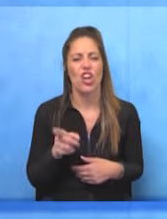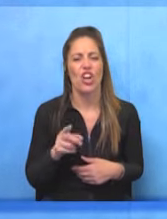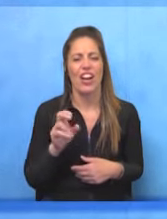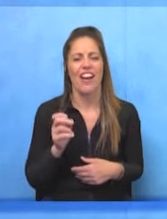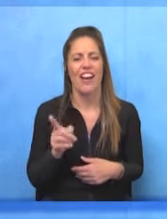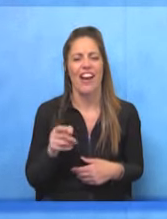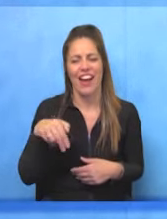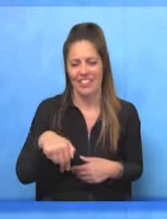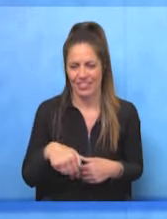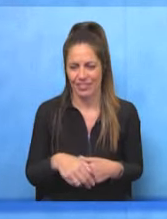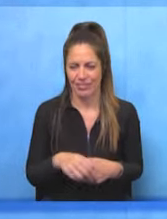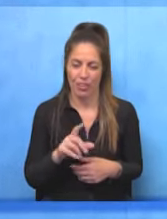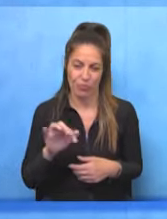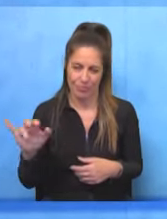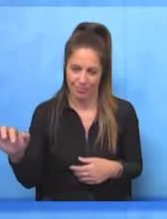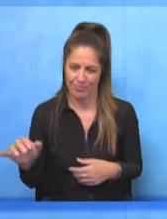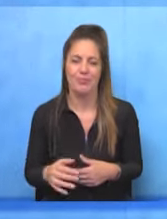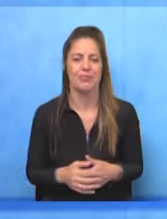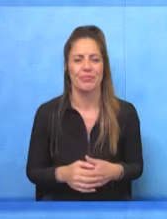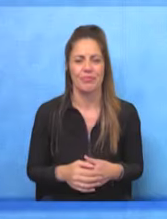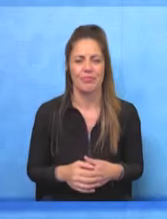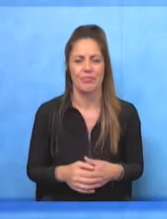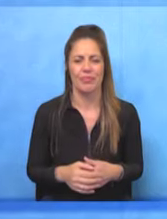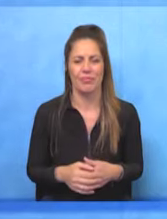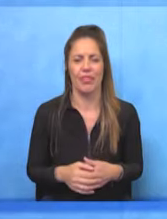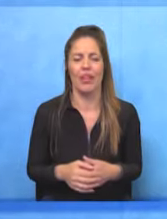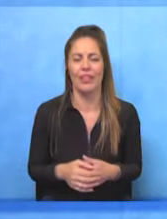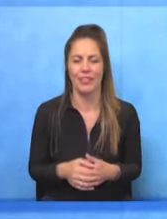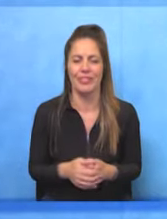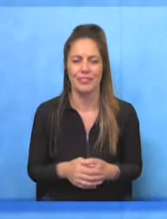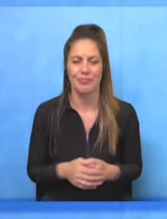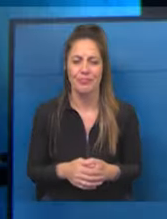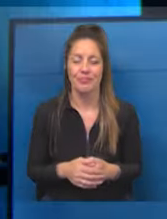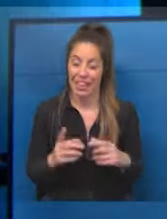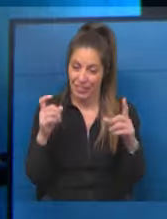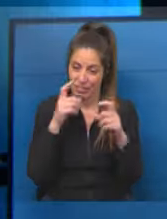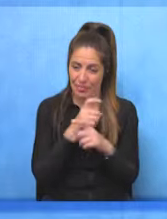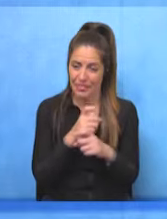ganor Gan Ajá esa